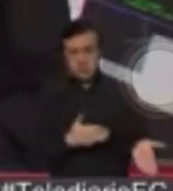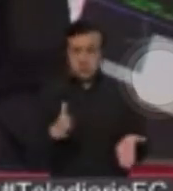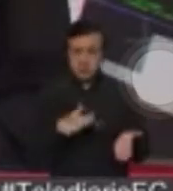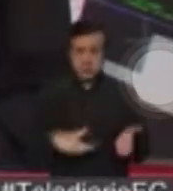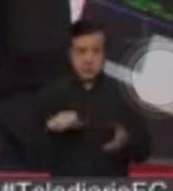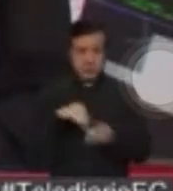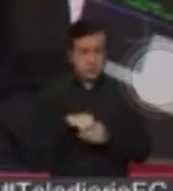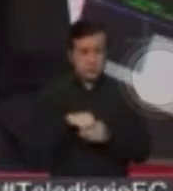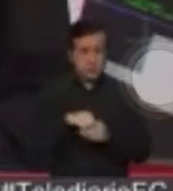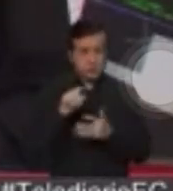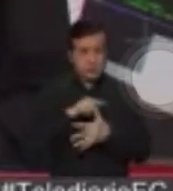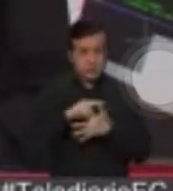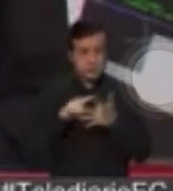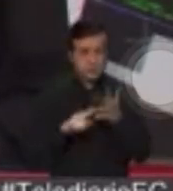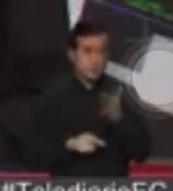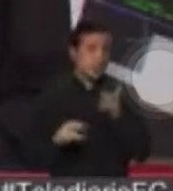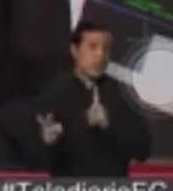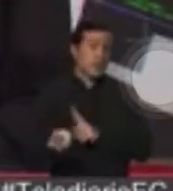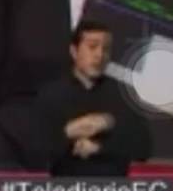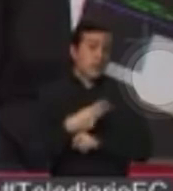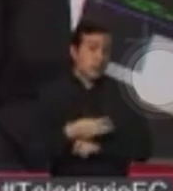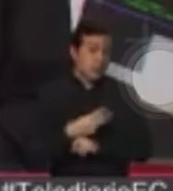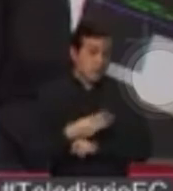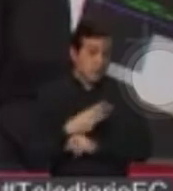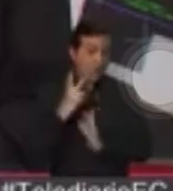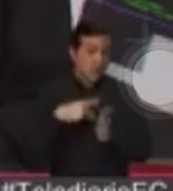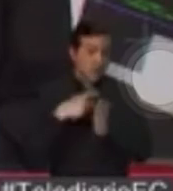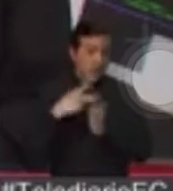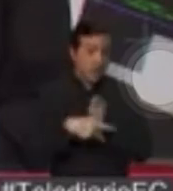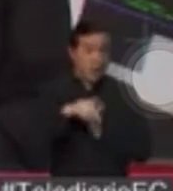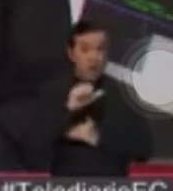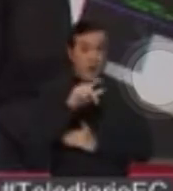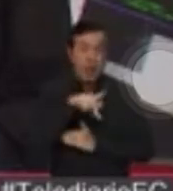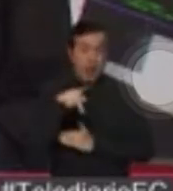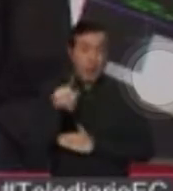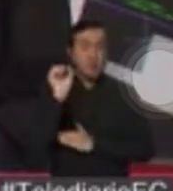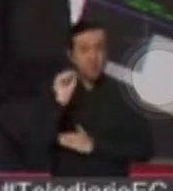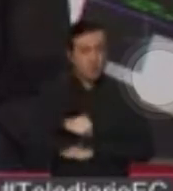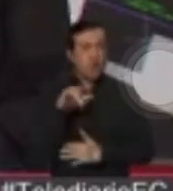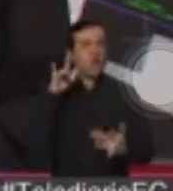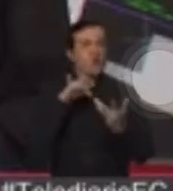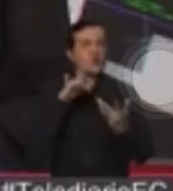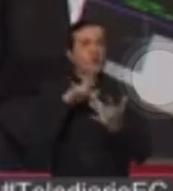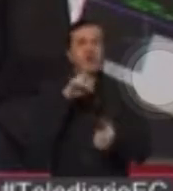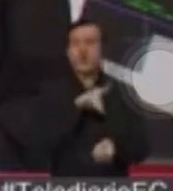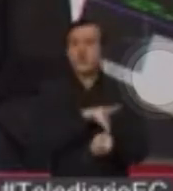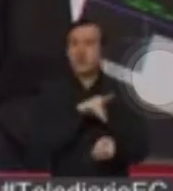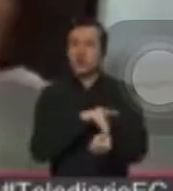las aplicaciones y las redes sociales son aliadas para mantener un contacto médico-paciente.